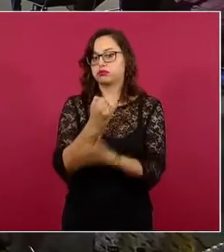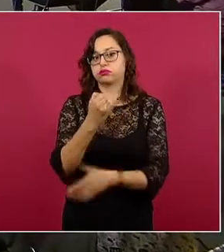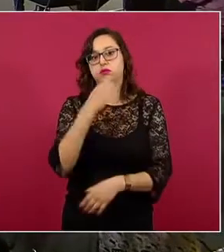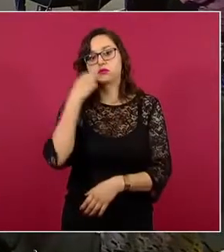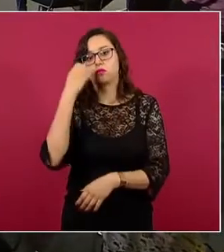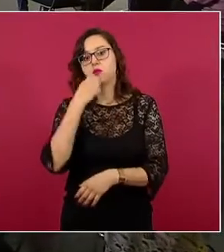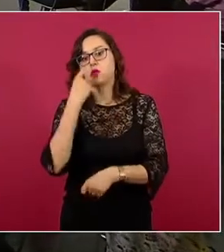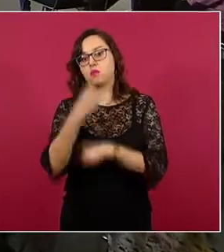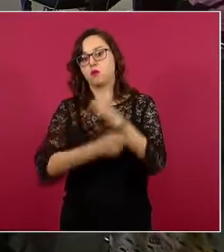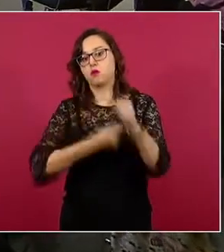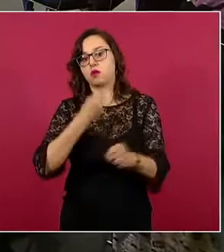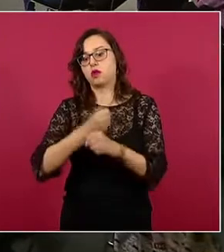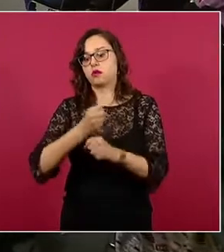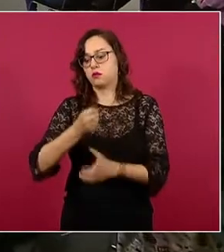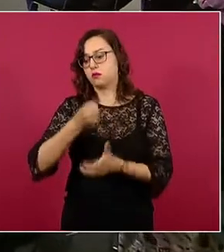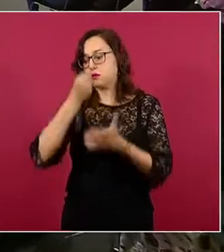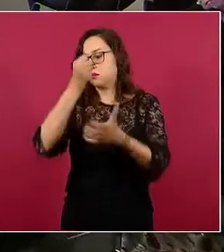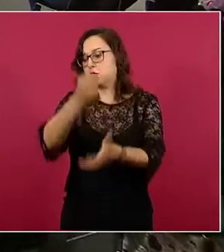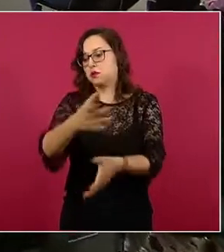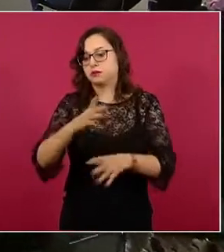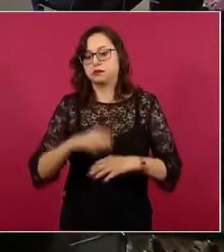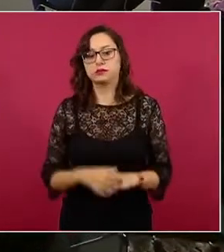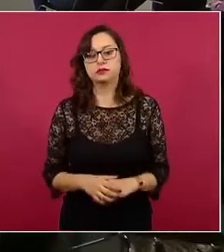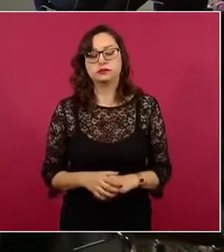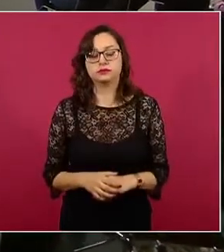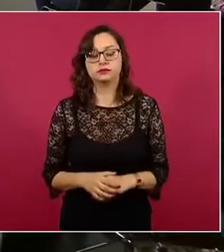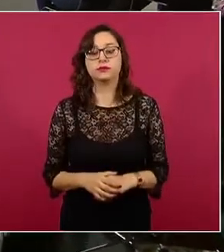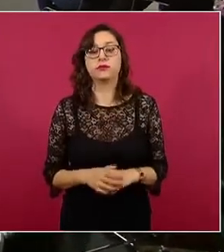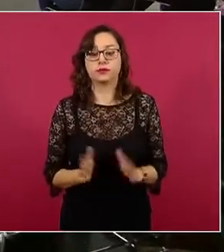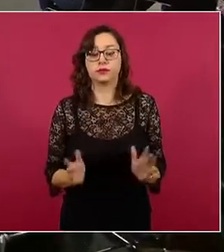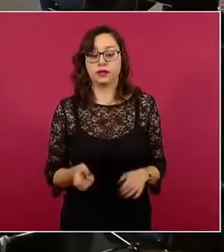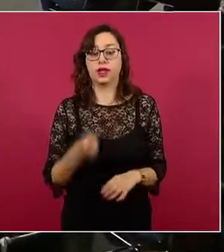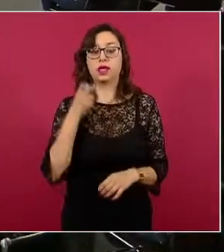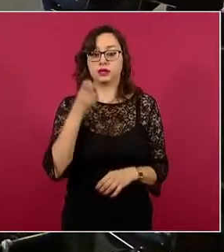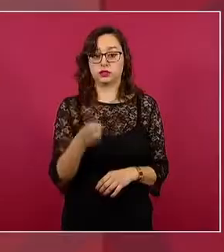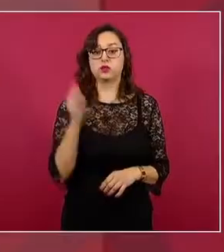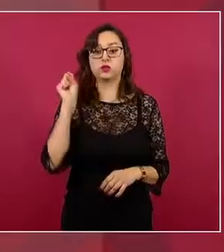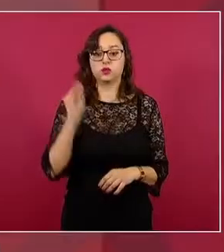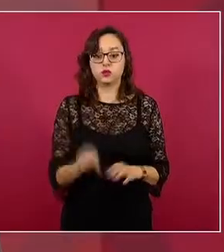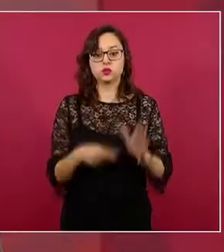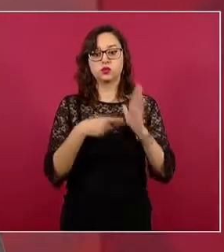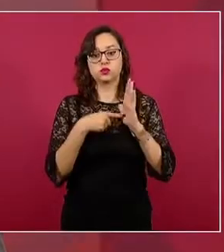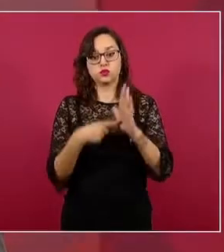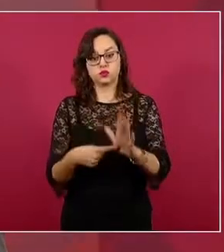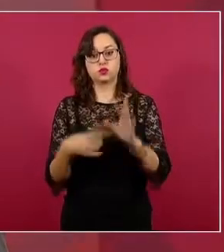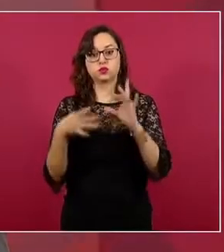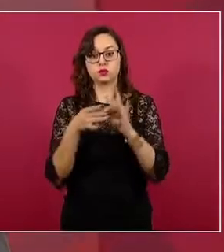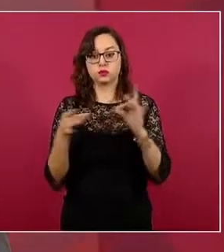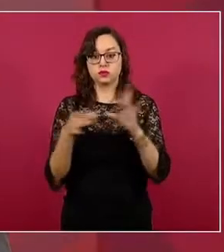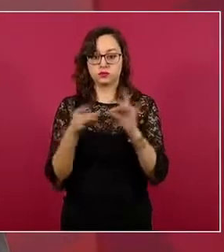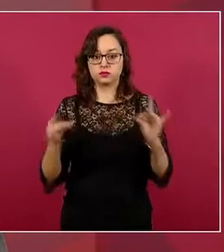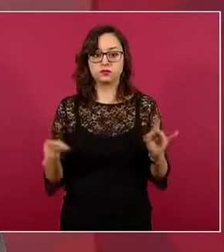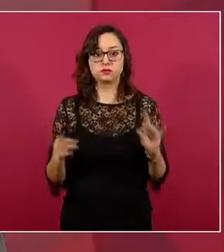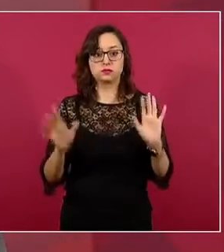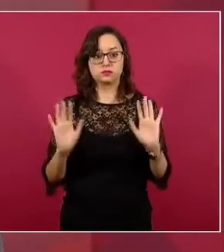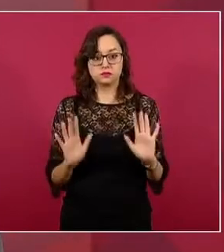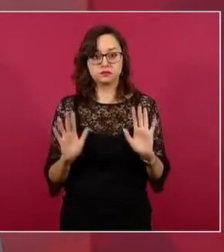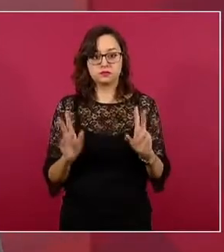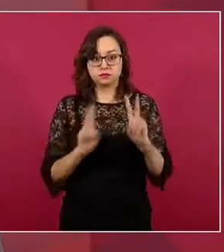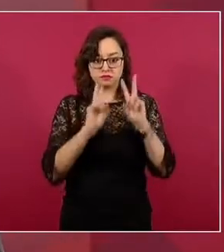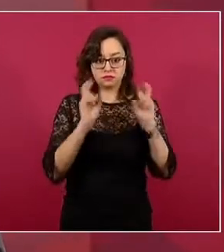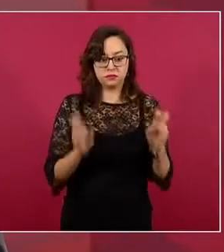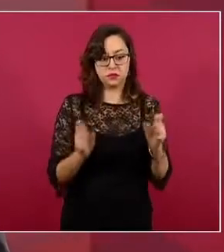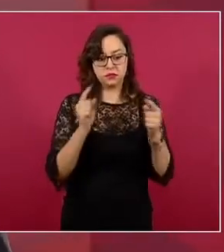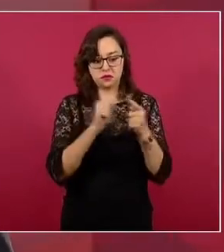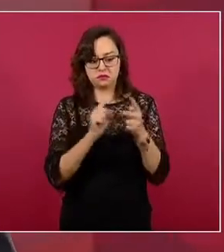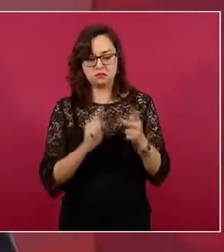mantenimiento de las escuelas. Sobre todo esto vamos a tratar el día de hoy, y una vez que se concluya, porque vamos a